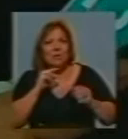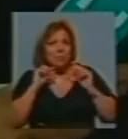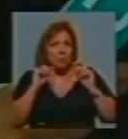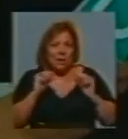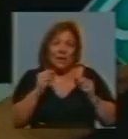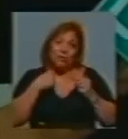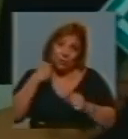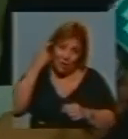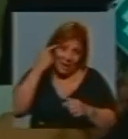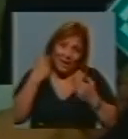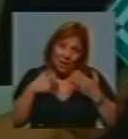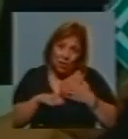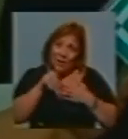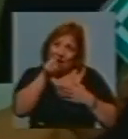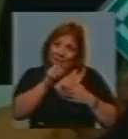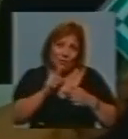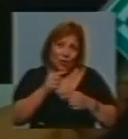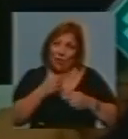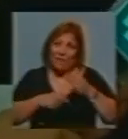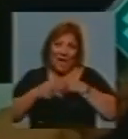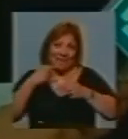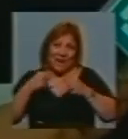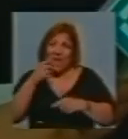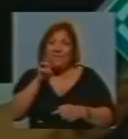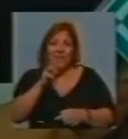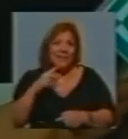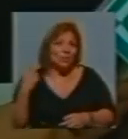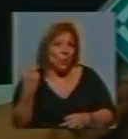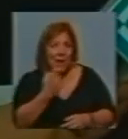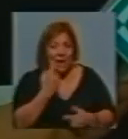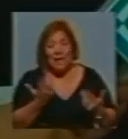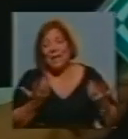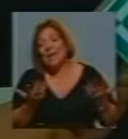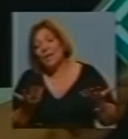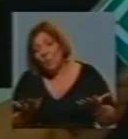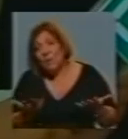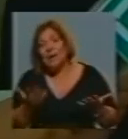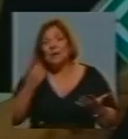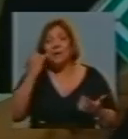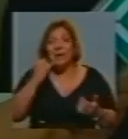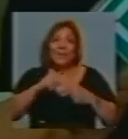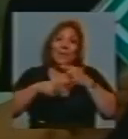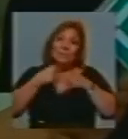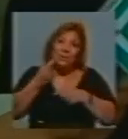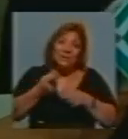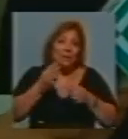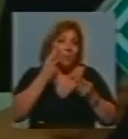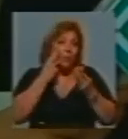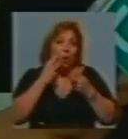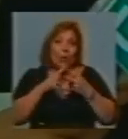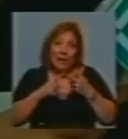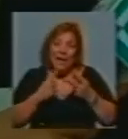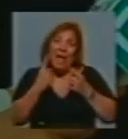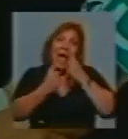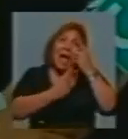que eso no va a tener retroceso en Venezuela. Y bueno, y después tiene que lidiar con problemas que algunos